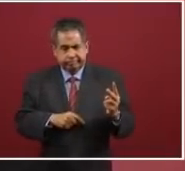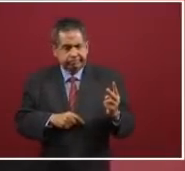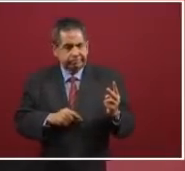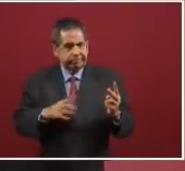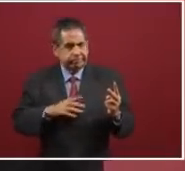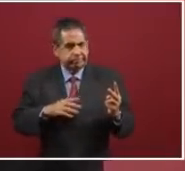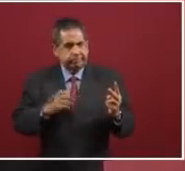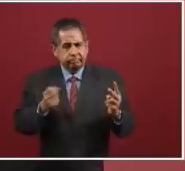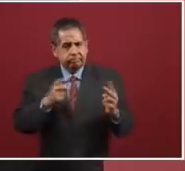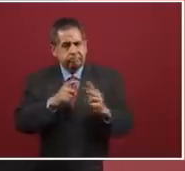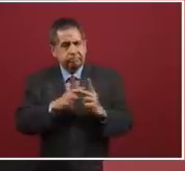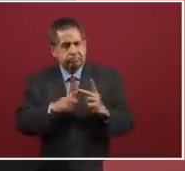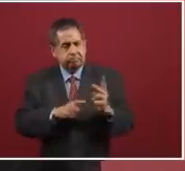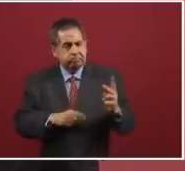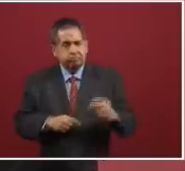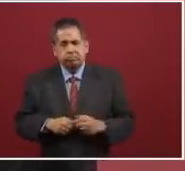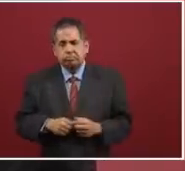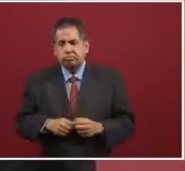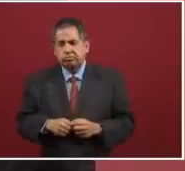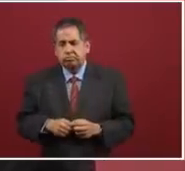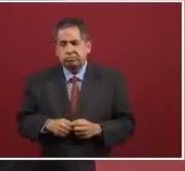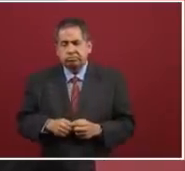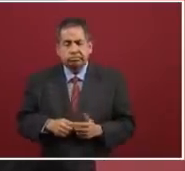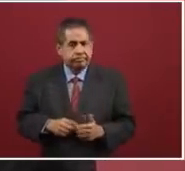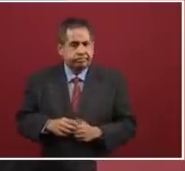hay hasta elementos,